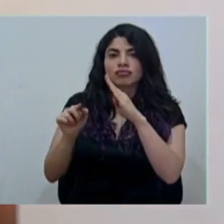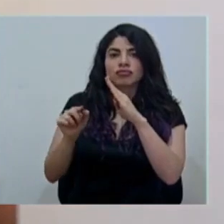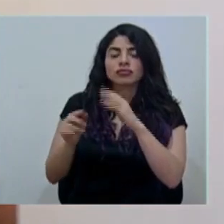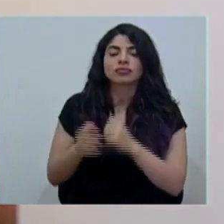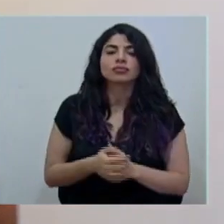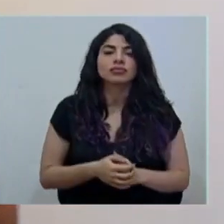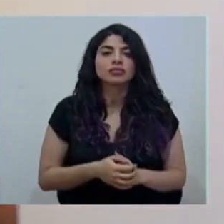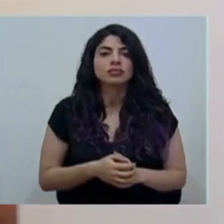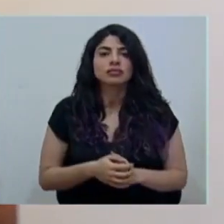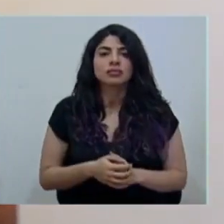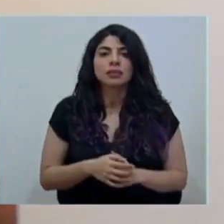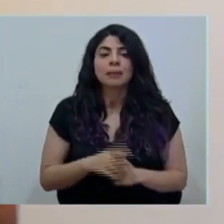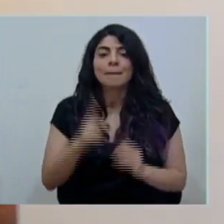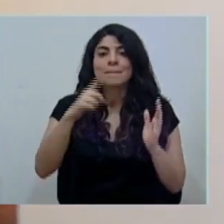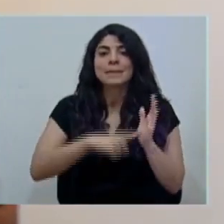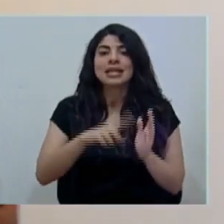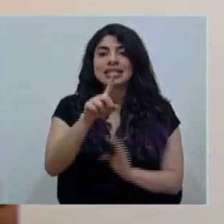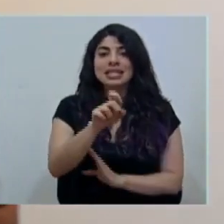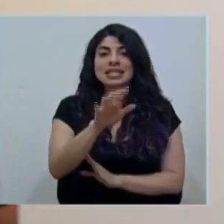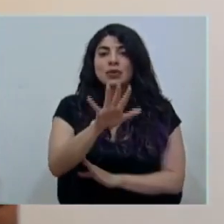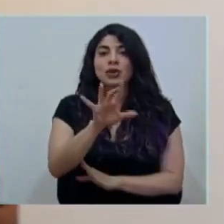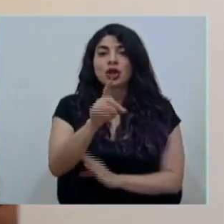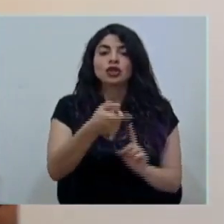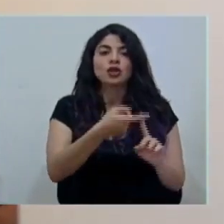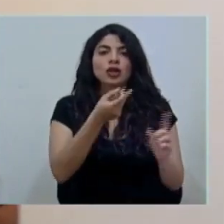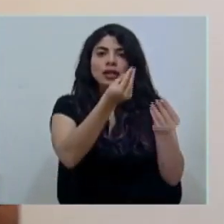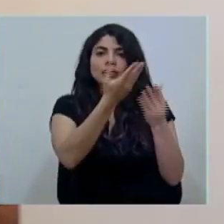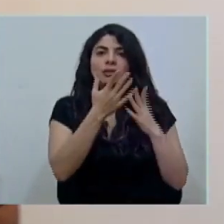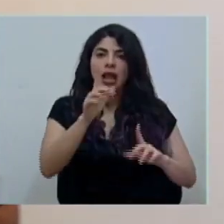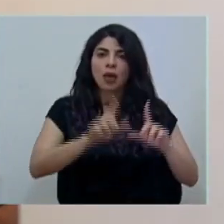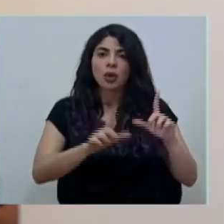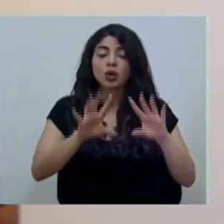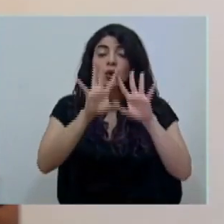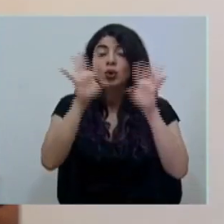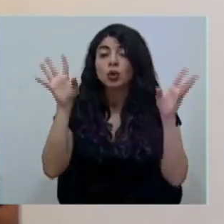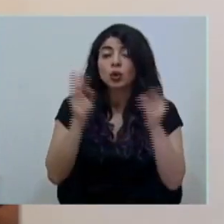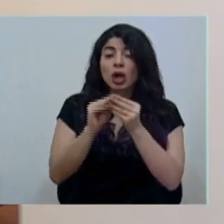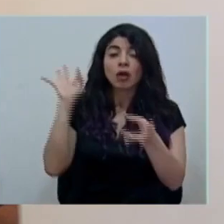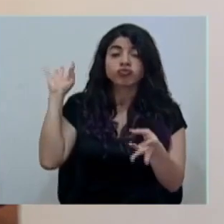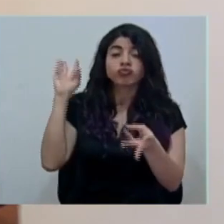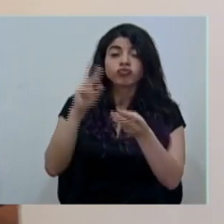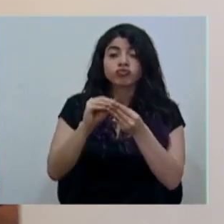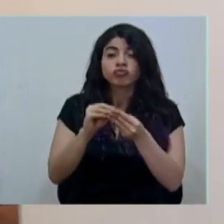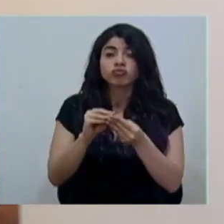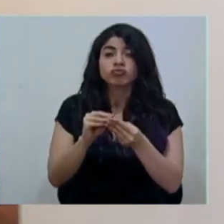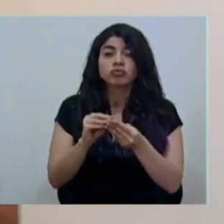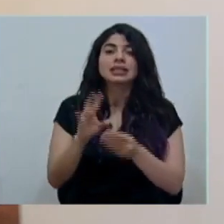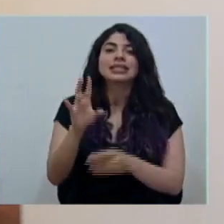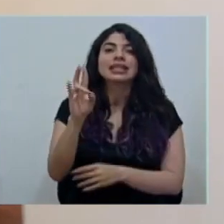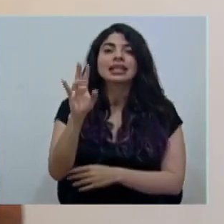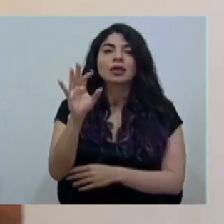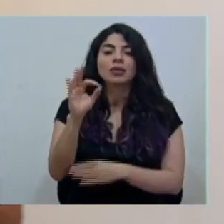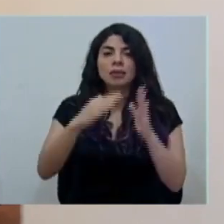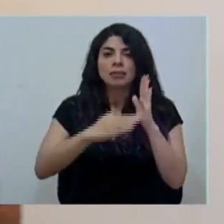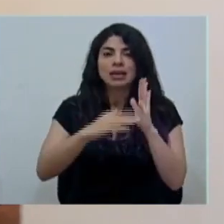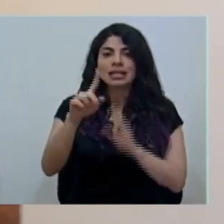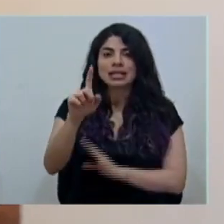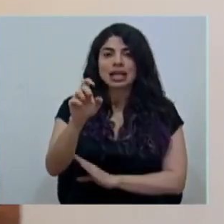epidemiológico y 1,158 por laboratorio, para un total acumulado de 79